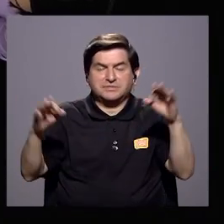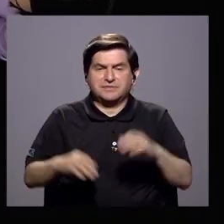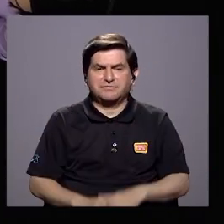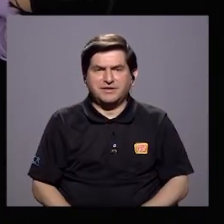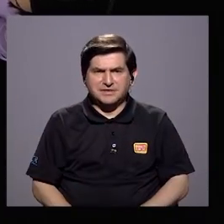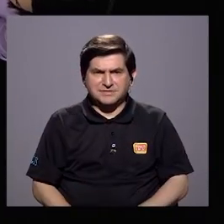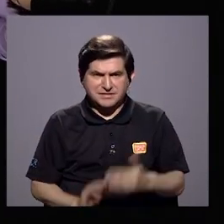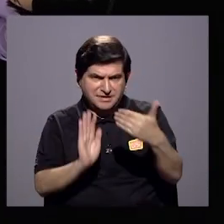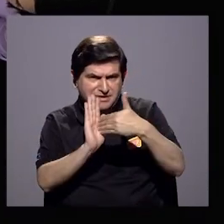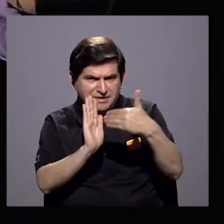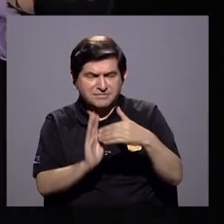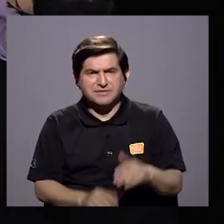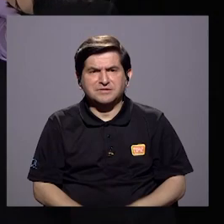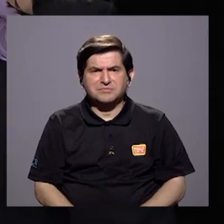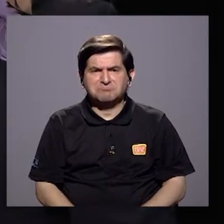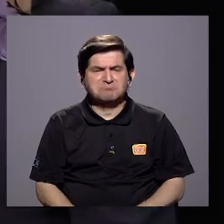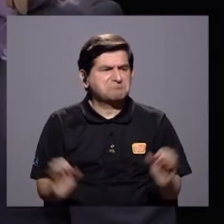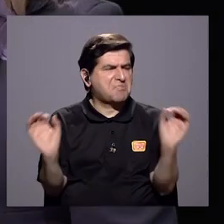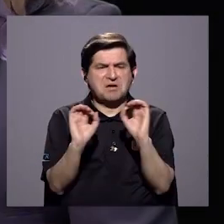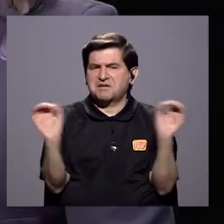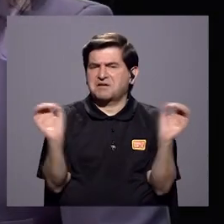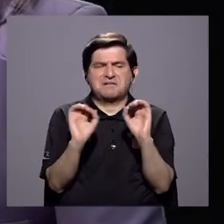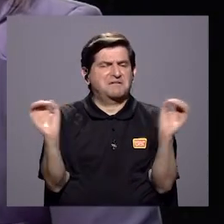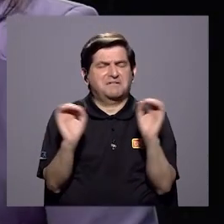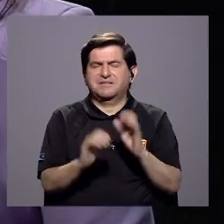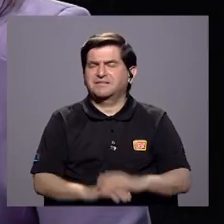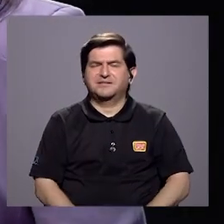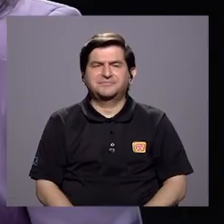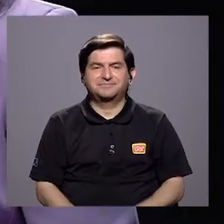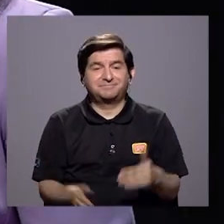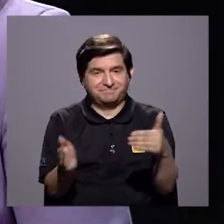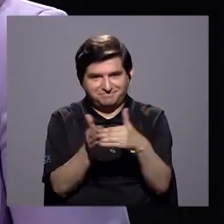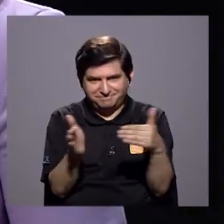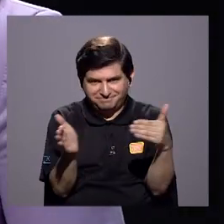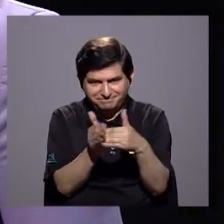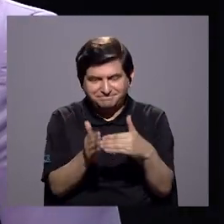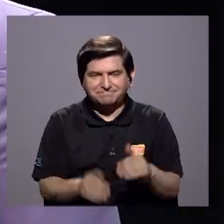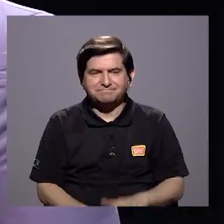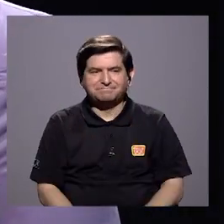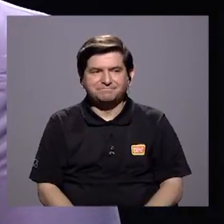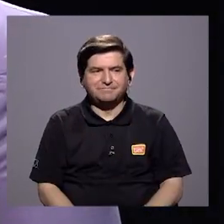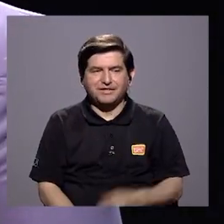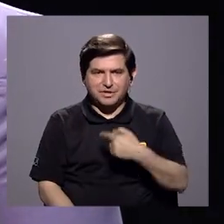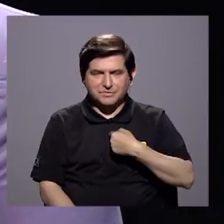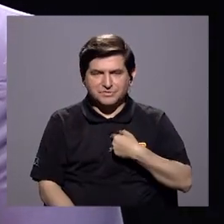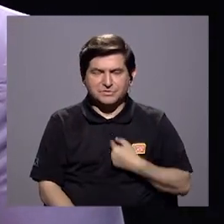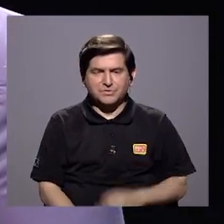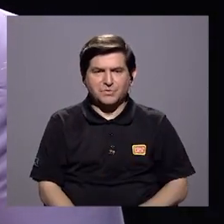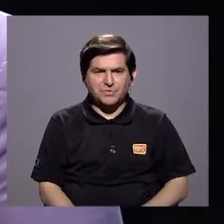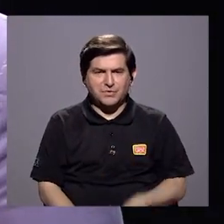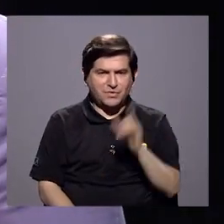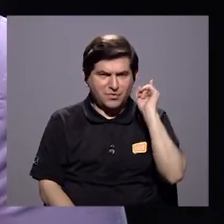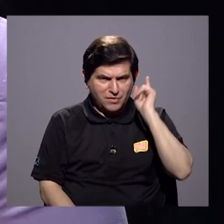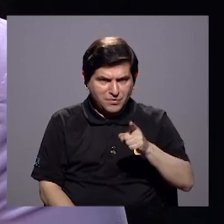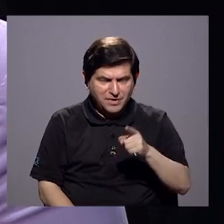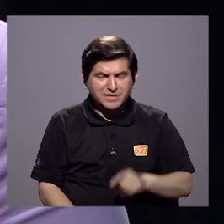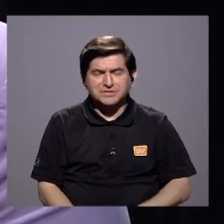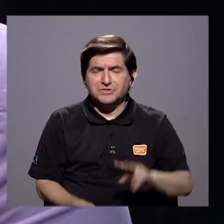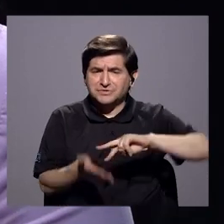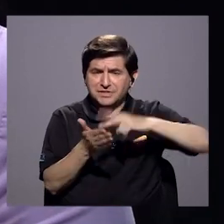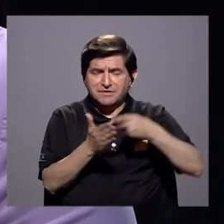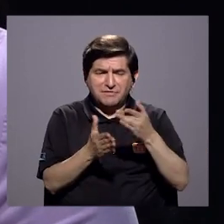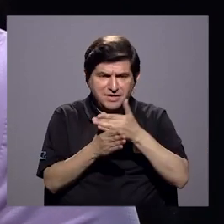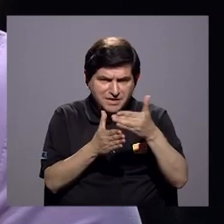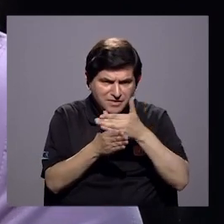caló hondo? Absolutamente nada, porque nuevamente, si estar alineado significa que compartíamos la